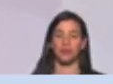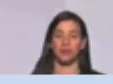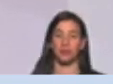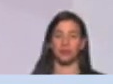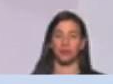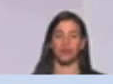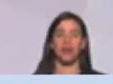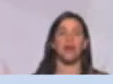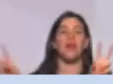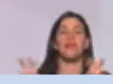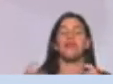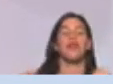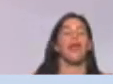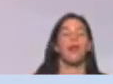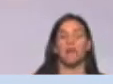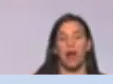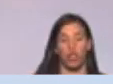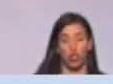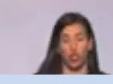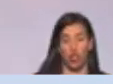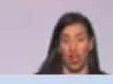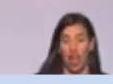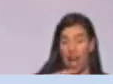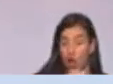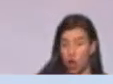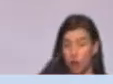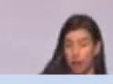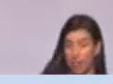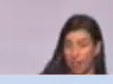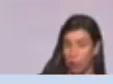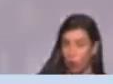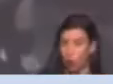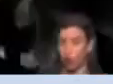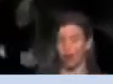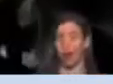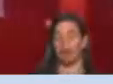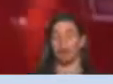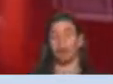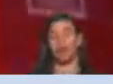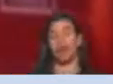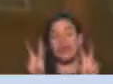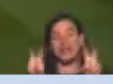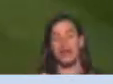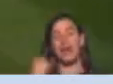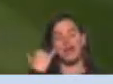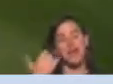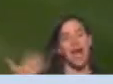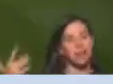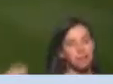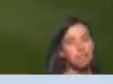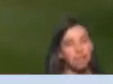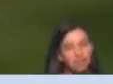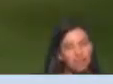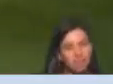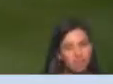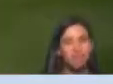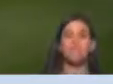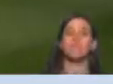Y el tema son las sociedades anónimas deportivas, una cuestión que ya viene desde hace un tiempo y